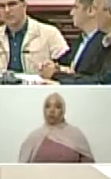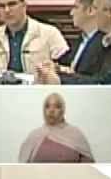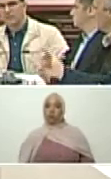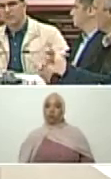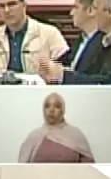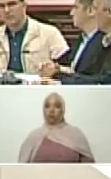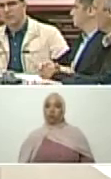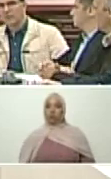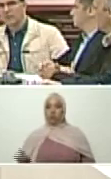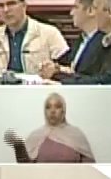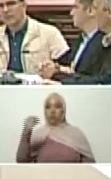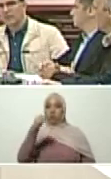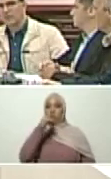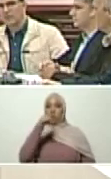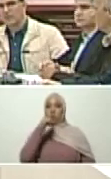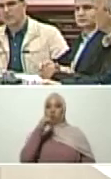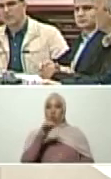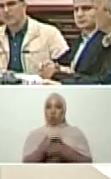¡Con Sarría!